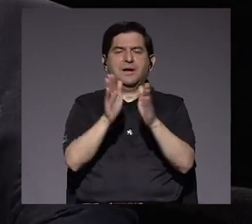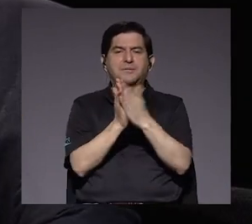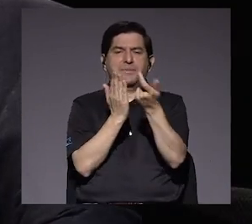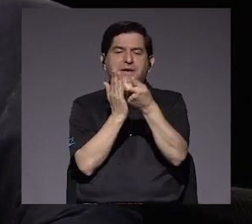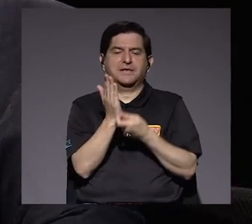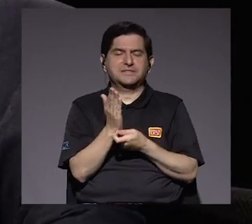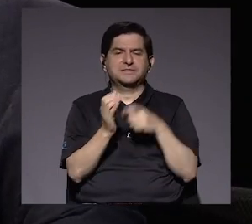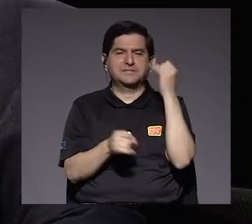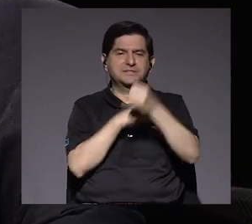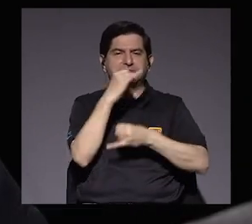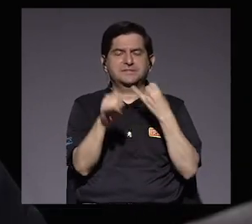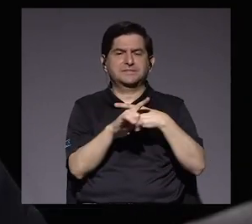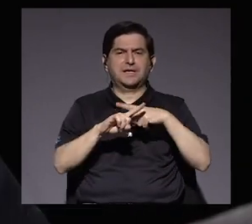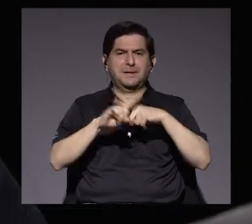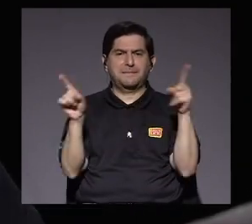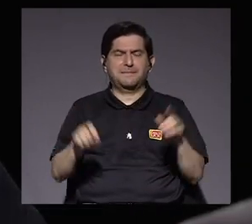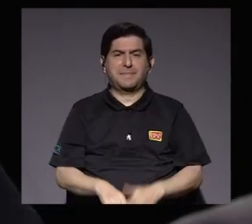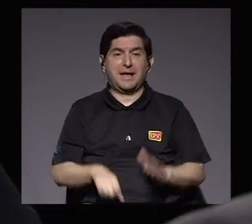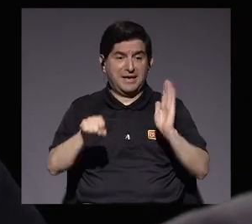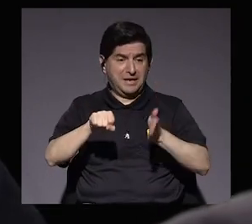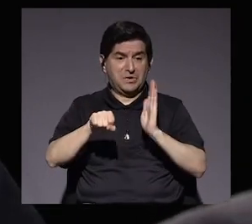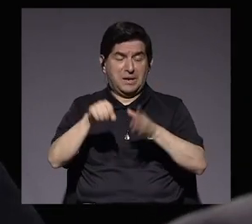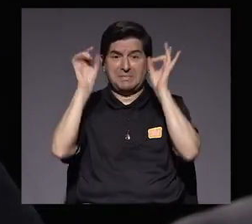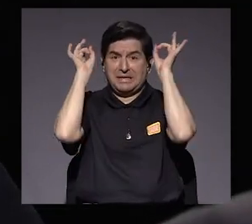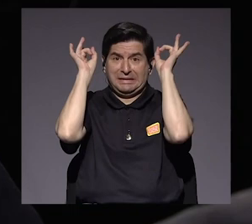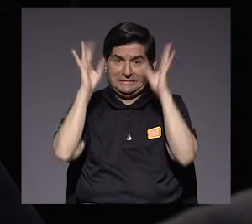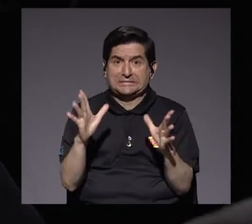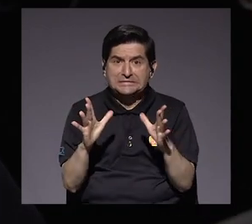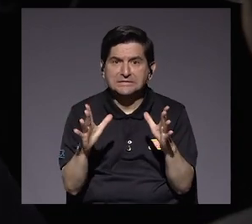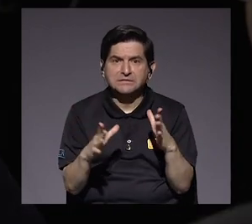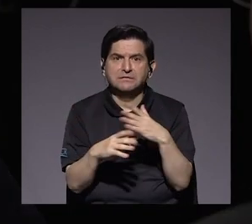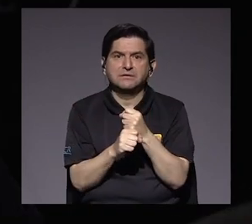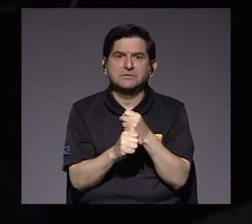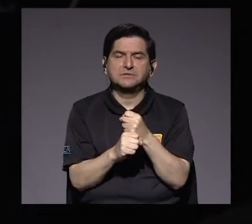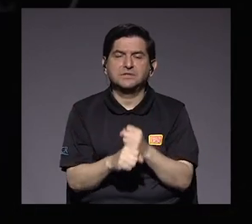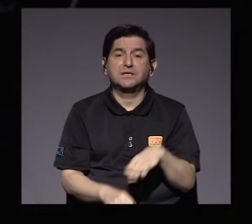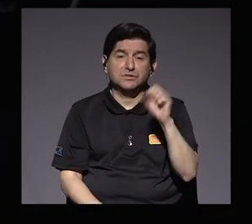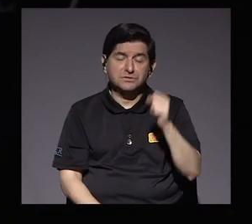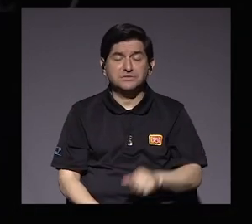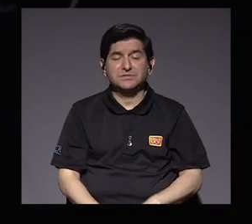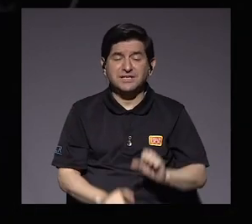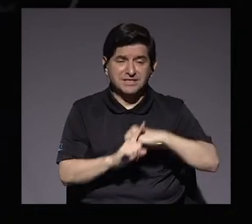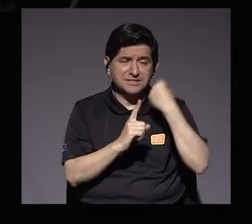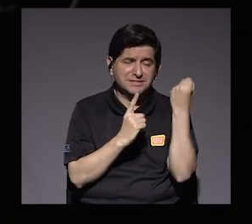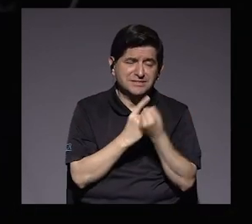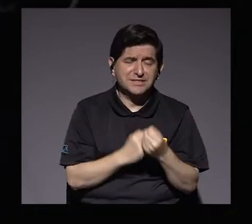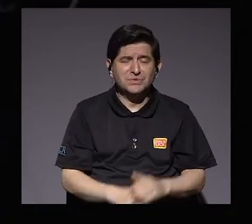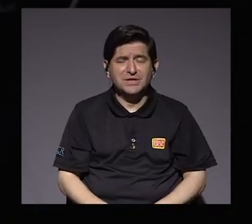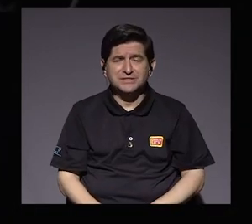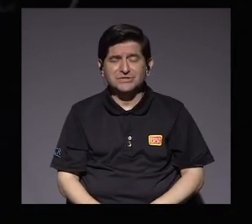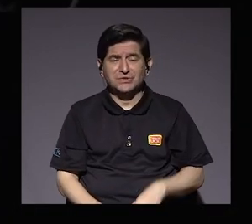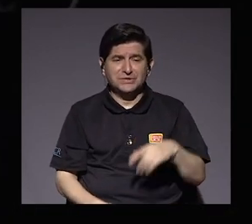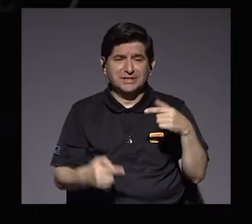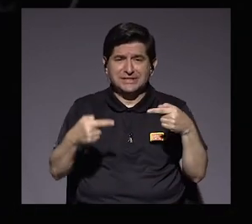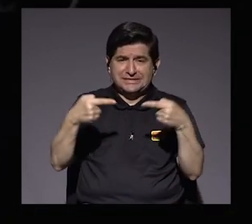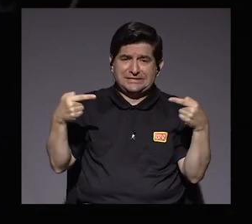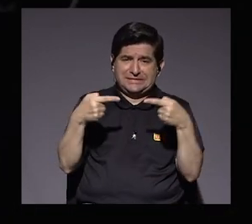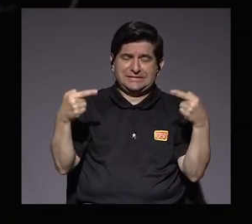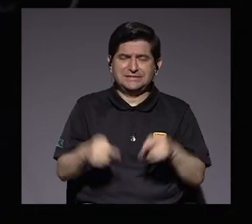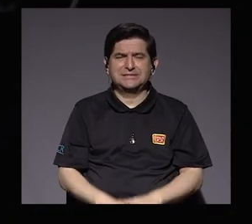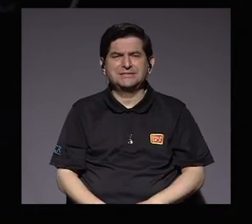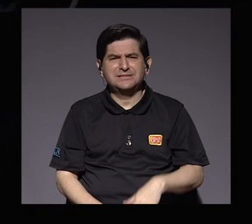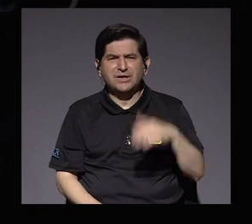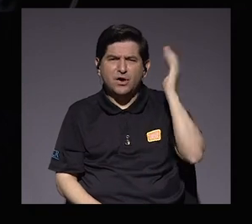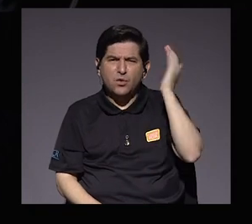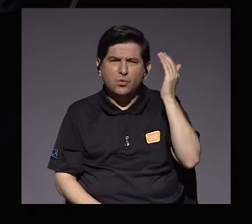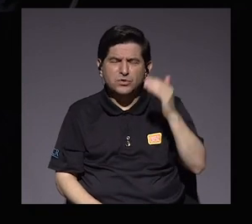inclusive claro, internacional, claro. Pero la piña hace desastres. Sí, hay claroscuros, ¿verdad? Hay claroscuros, evidentemente. Discursos